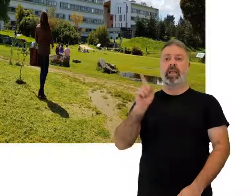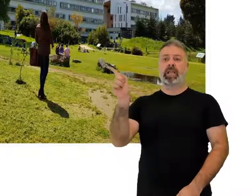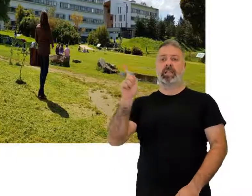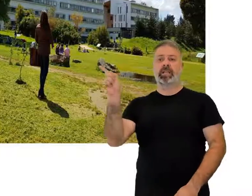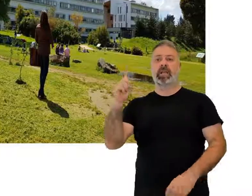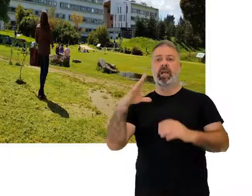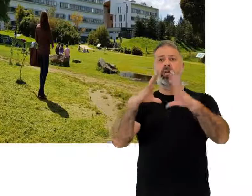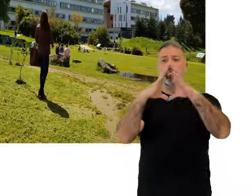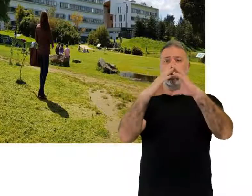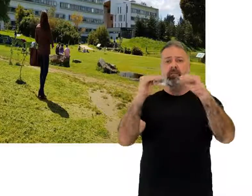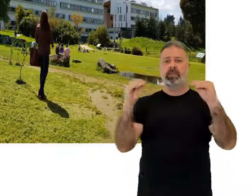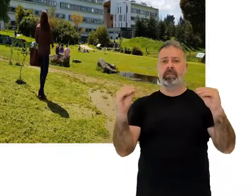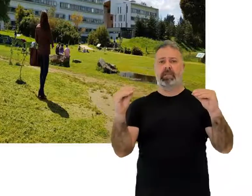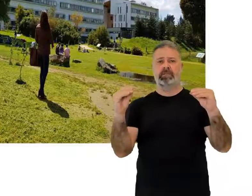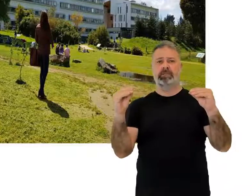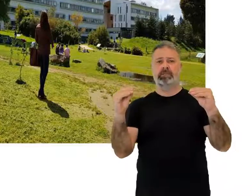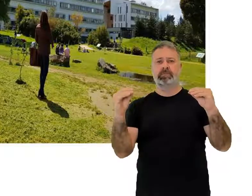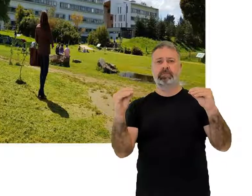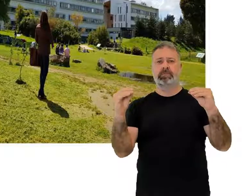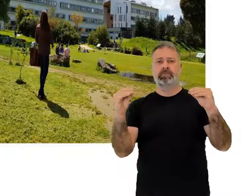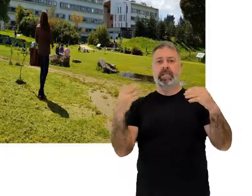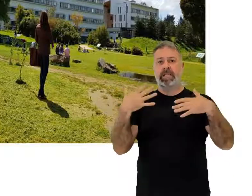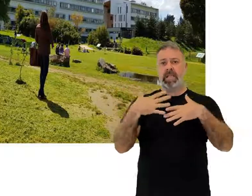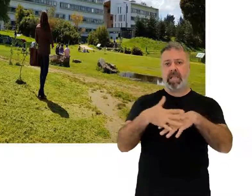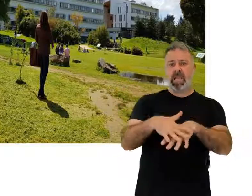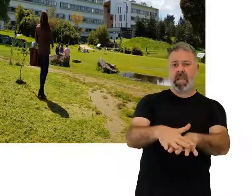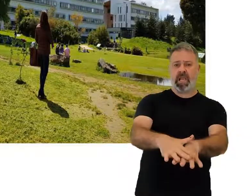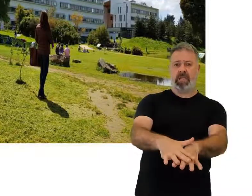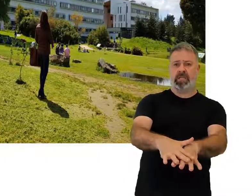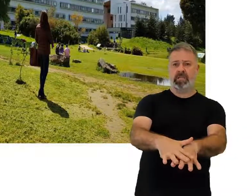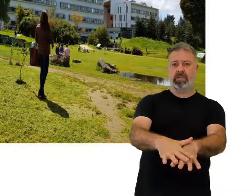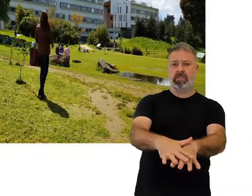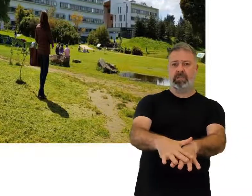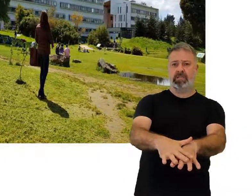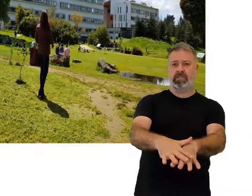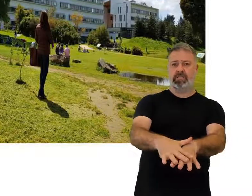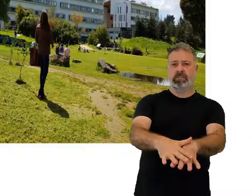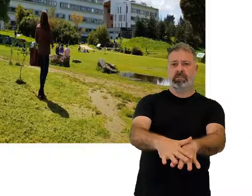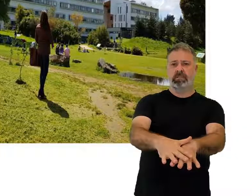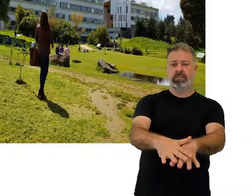Es una universidad que integra